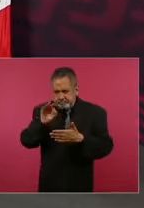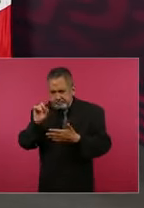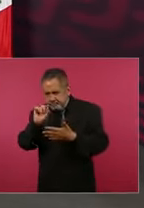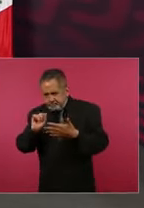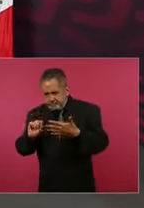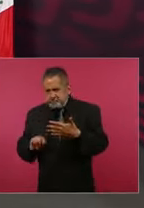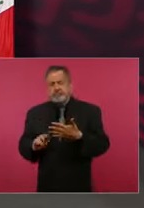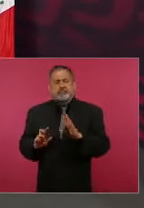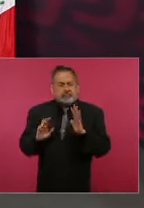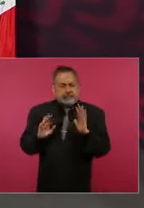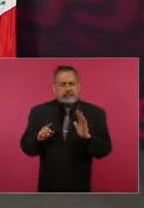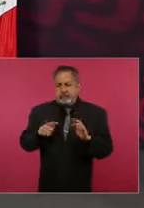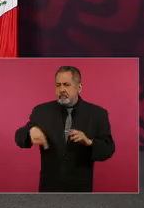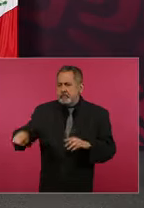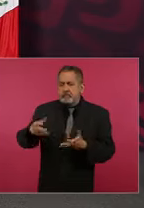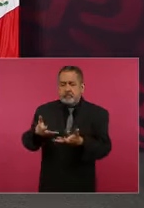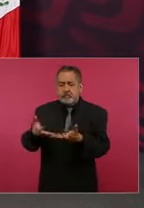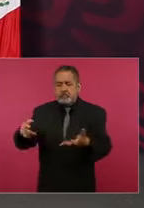decidir sobre el uso del suelo